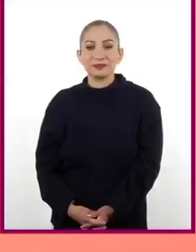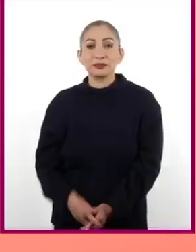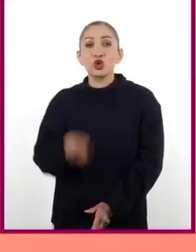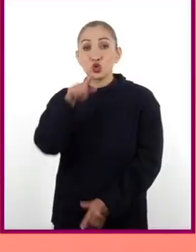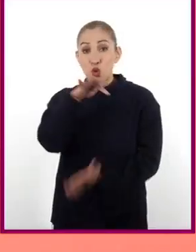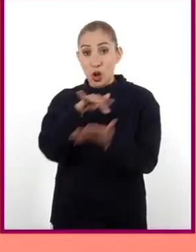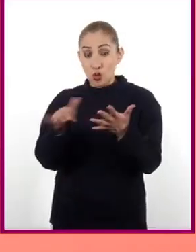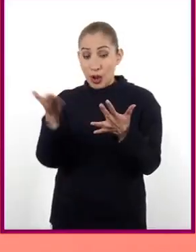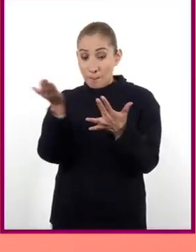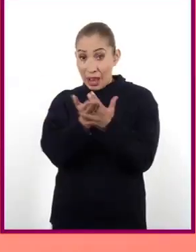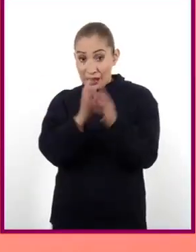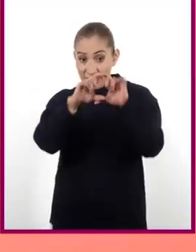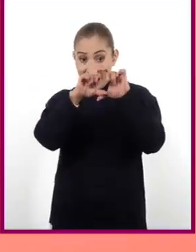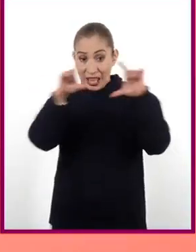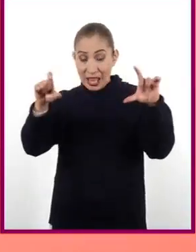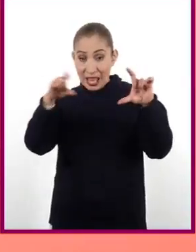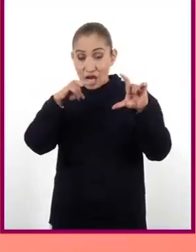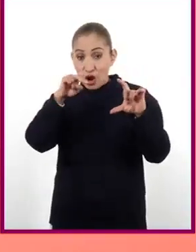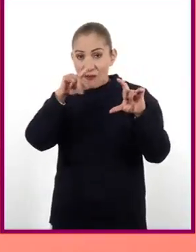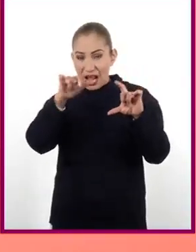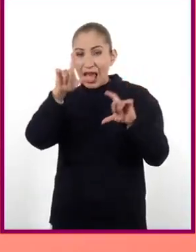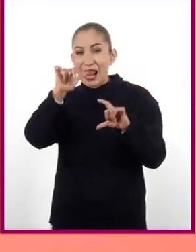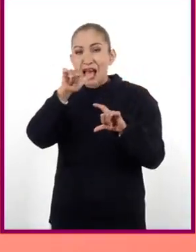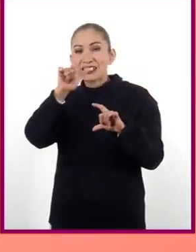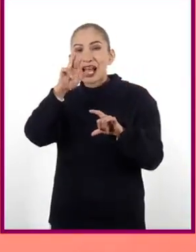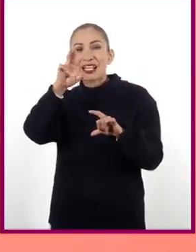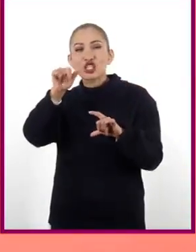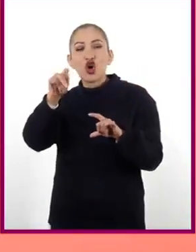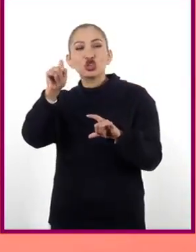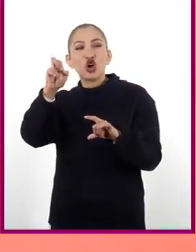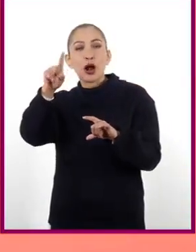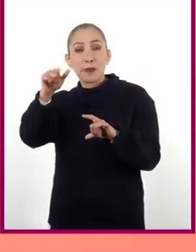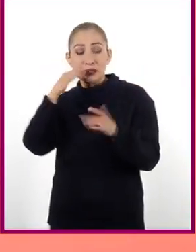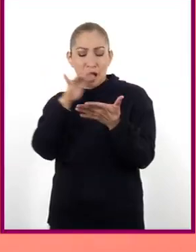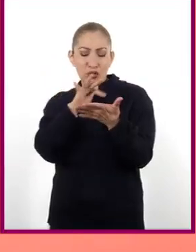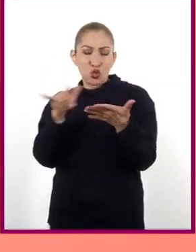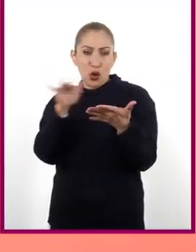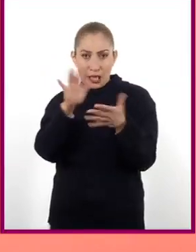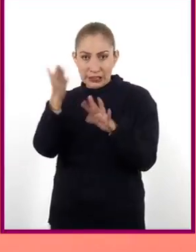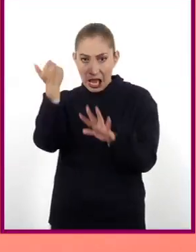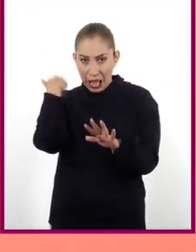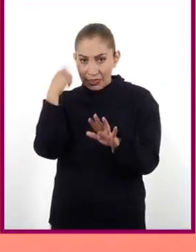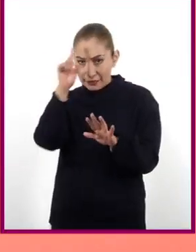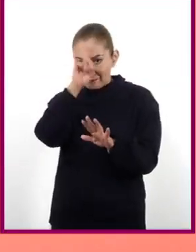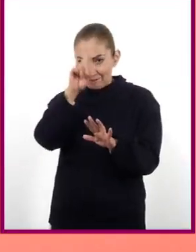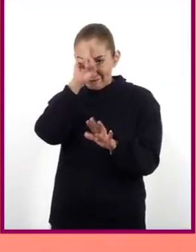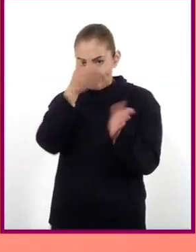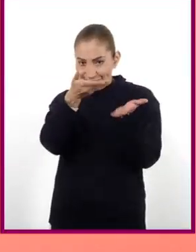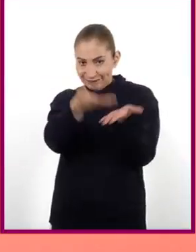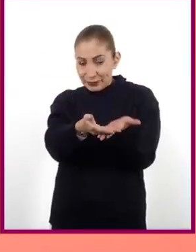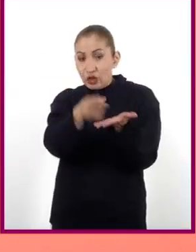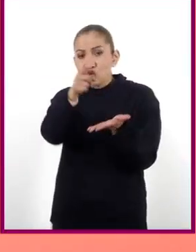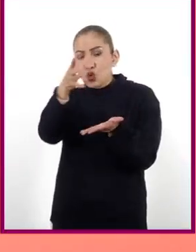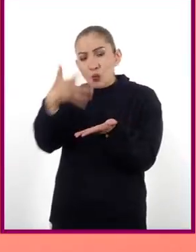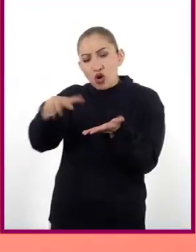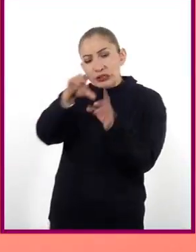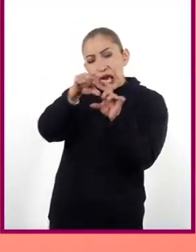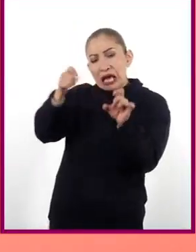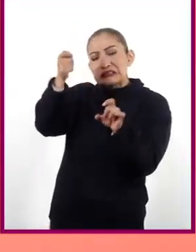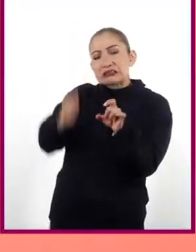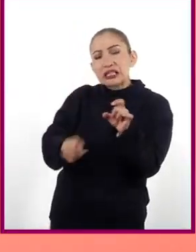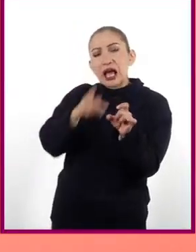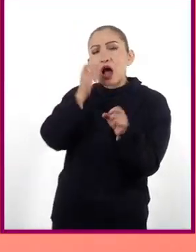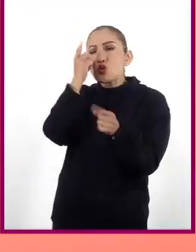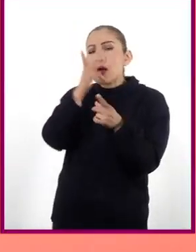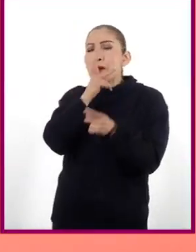Lean un apartado de la novela del Lazarillo de Tormes, cuya lectura ya les hemos recomendado, y busquen el